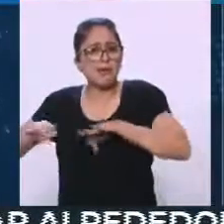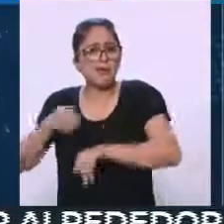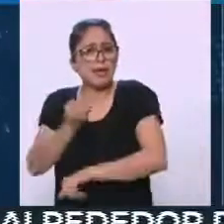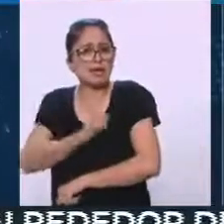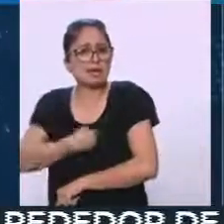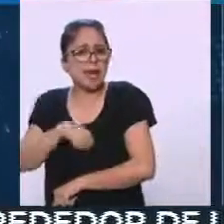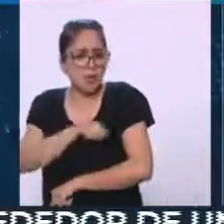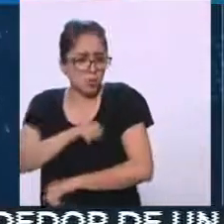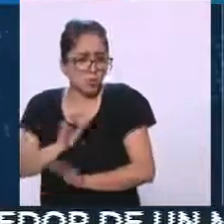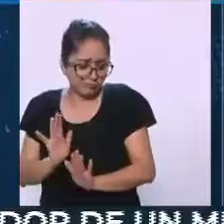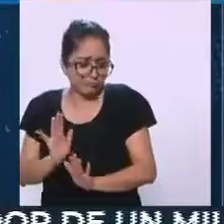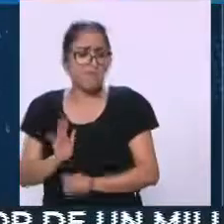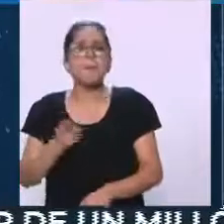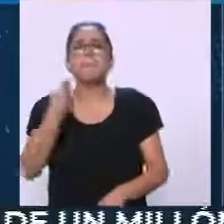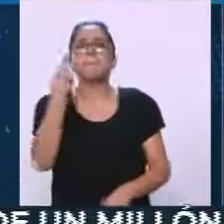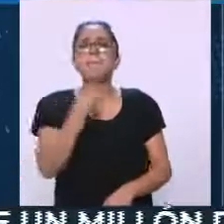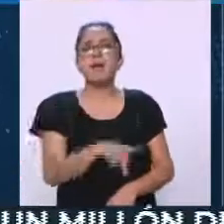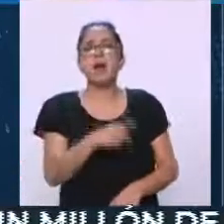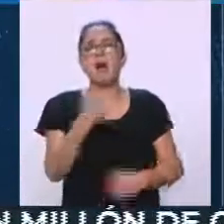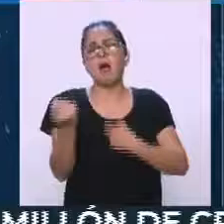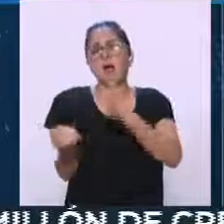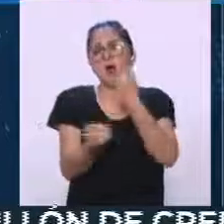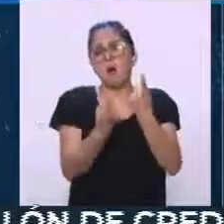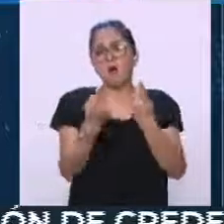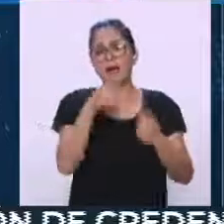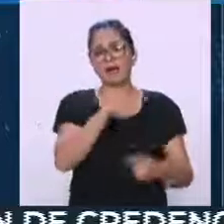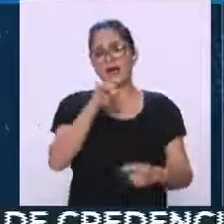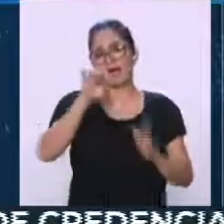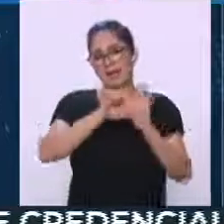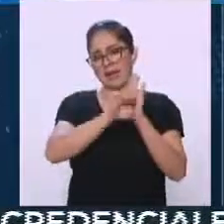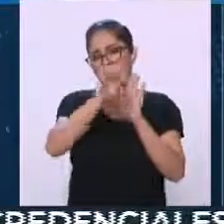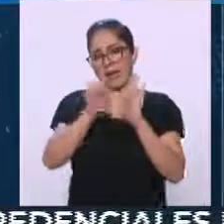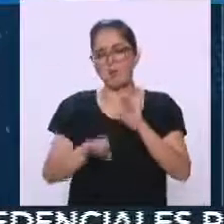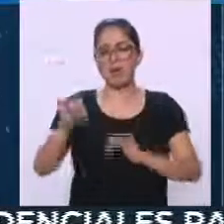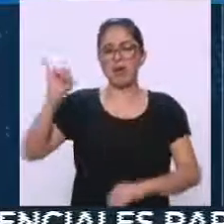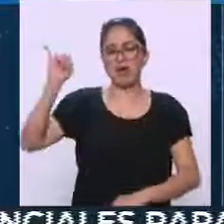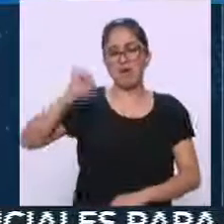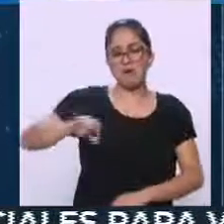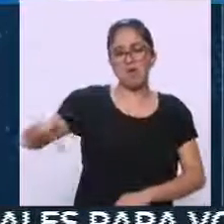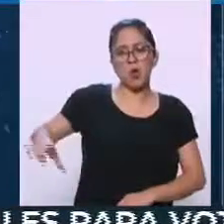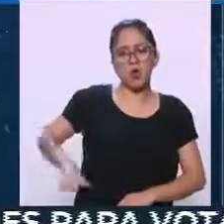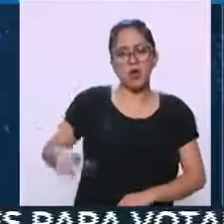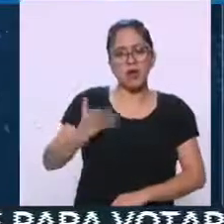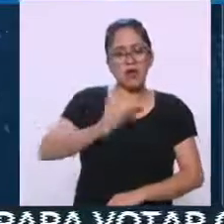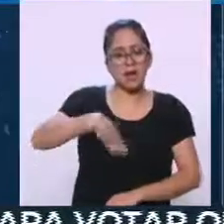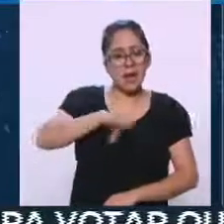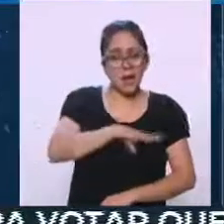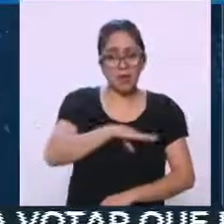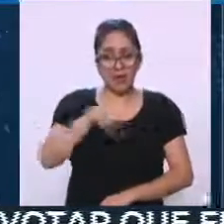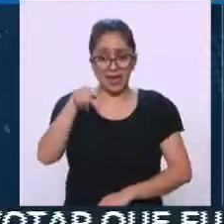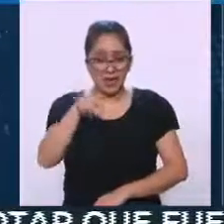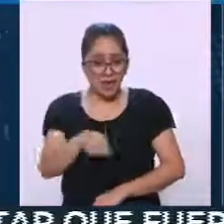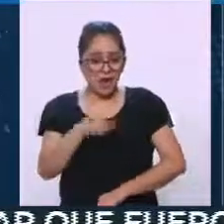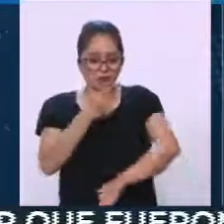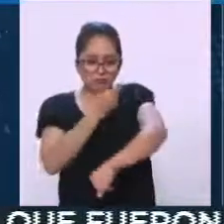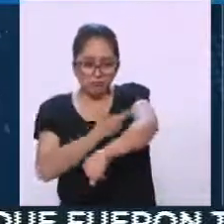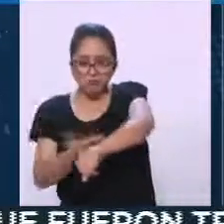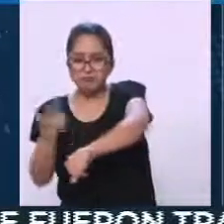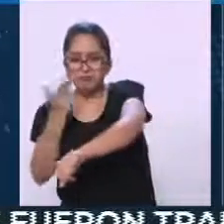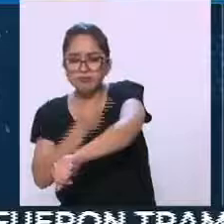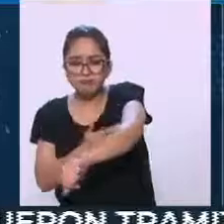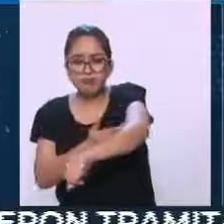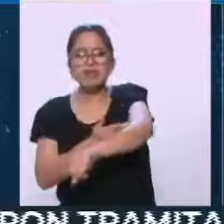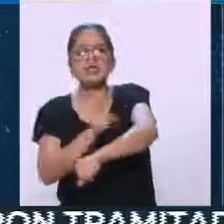se ha manejado esto, por ejemplo, por parte de la jefa de gobierno, Claudia Sheinbaum, donde tiene toda una estrategia y donde ha habido